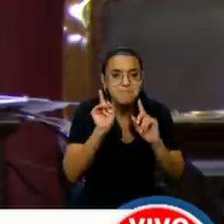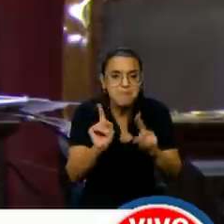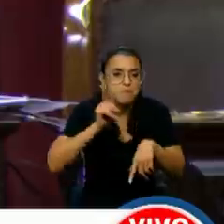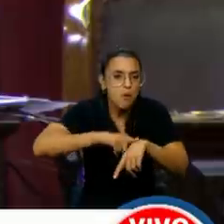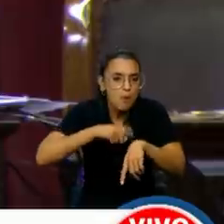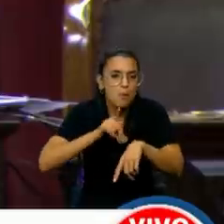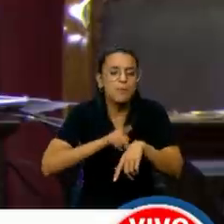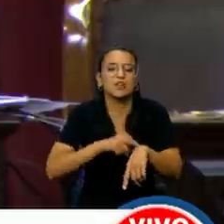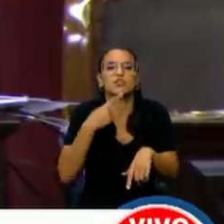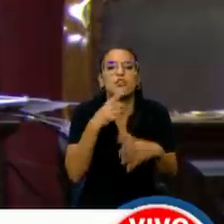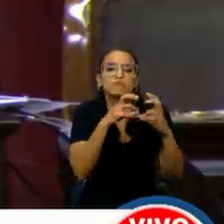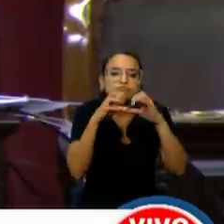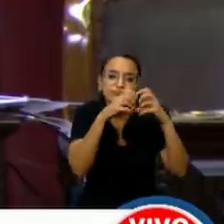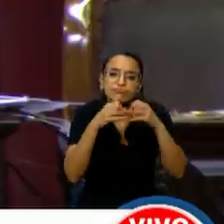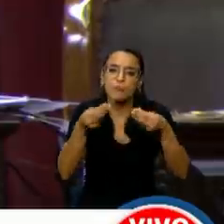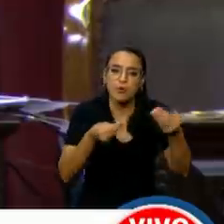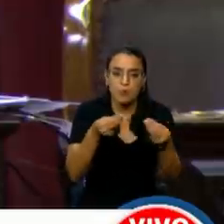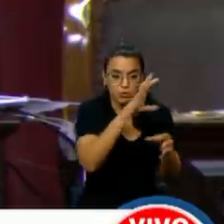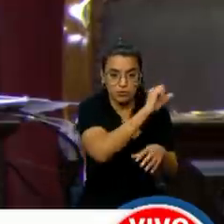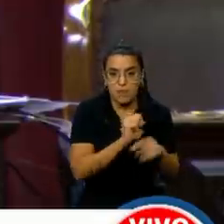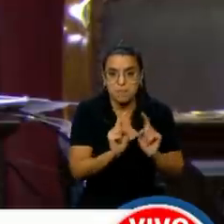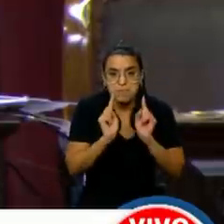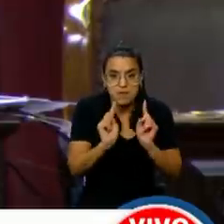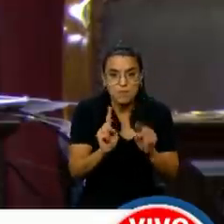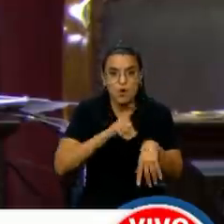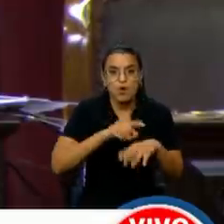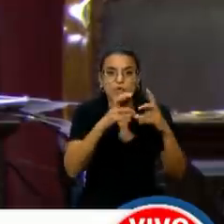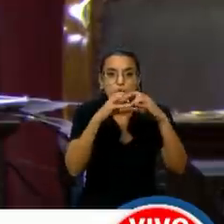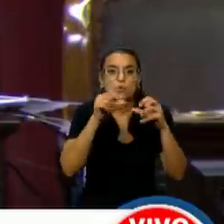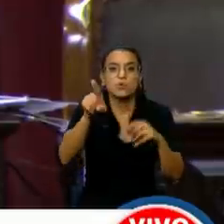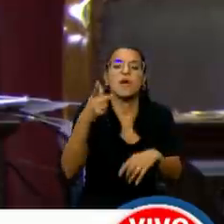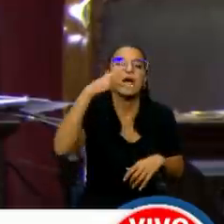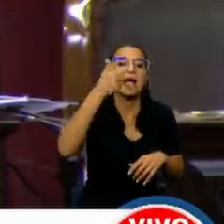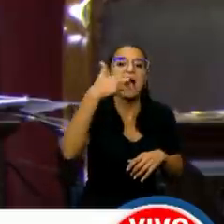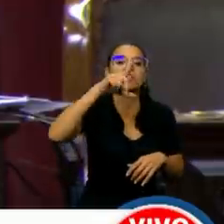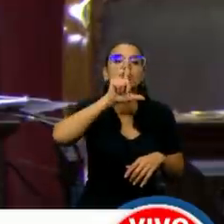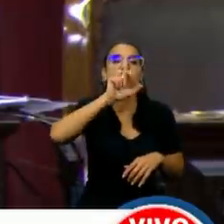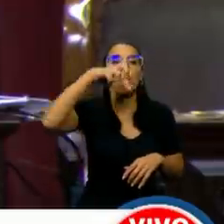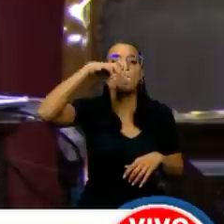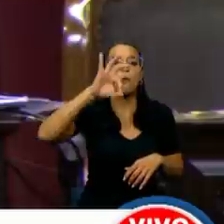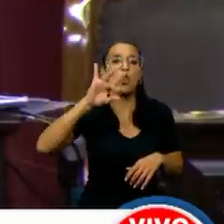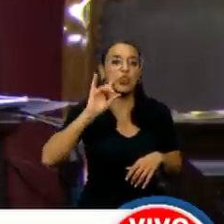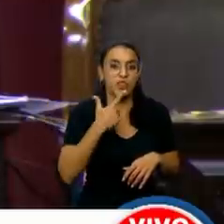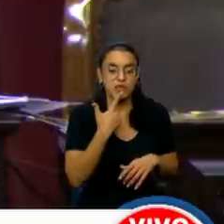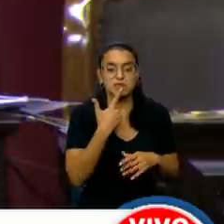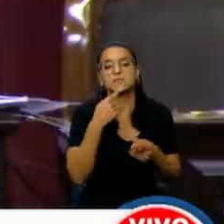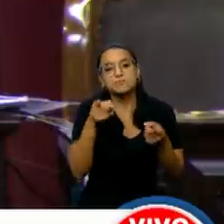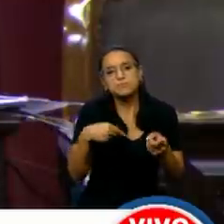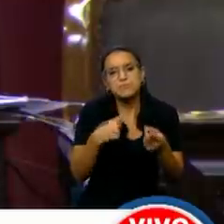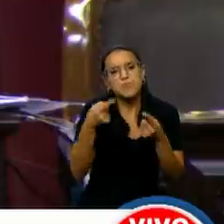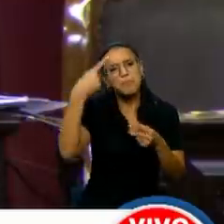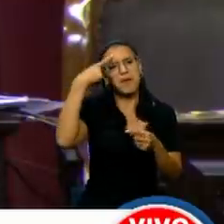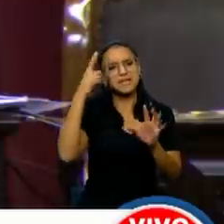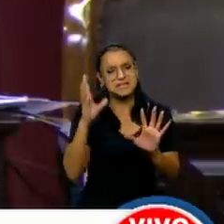hora de discutir el presupuesto esto es lo que se trajo cuando se discutió con el ministro katopodis yo digo pensaba así por